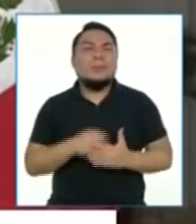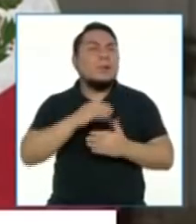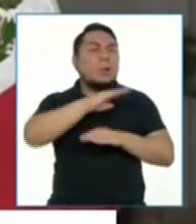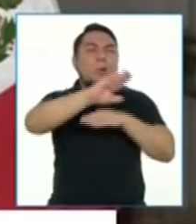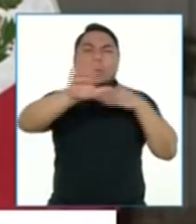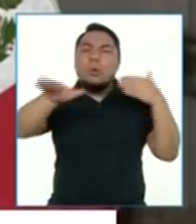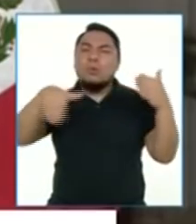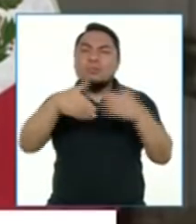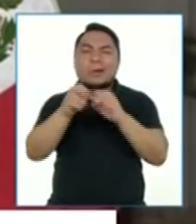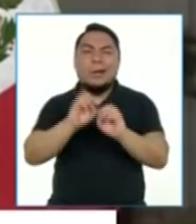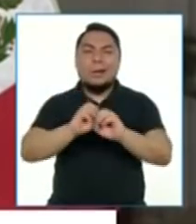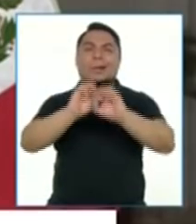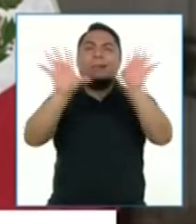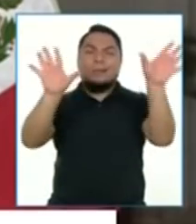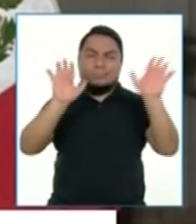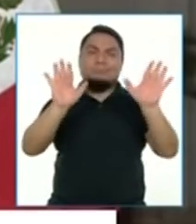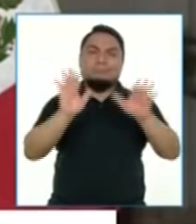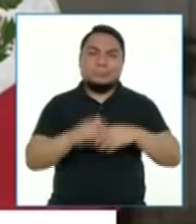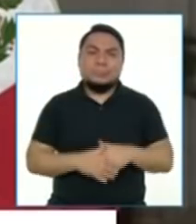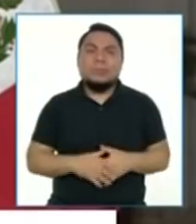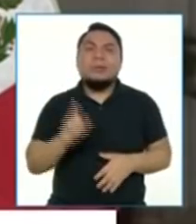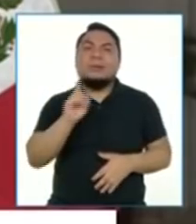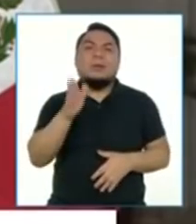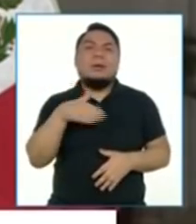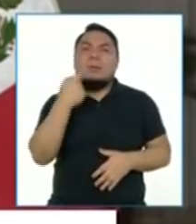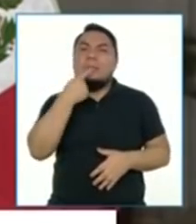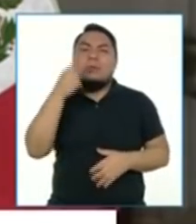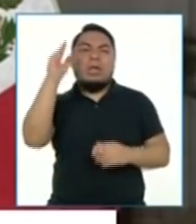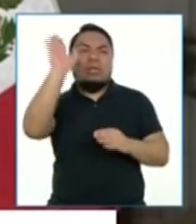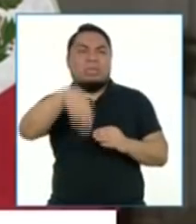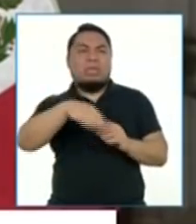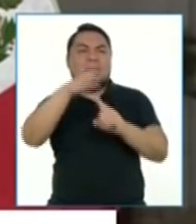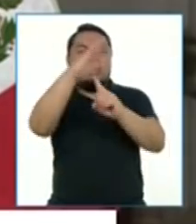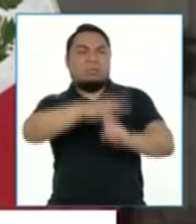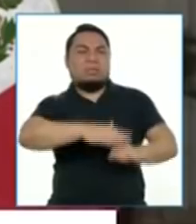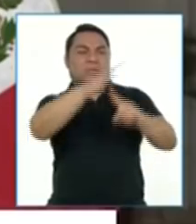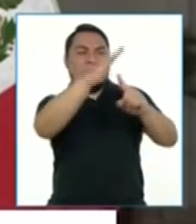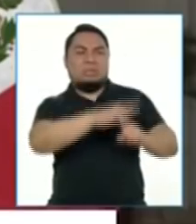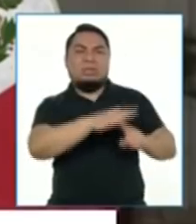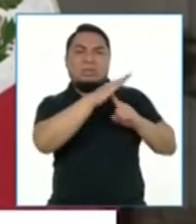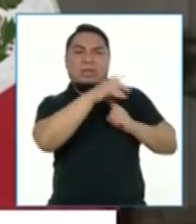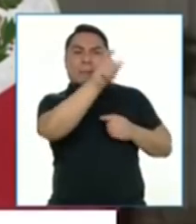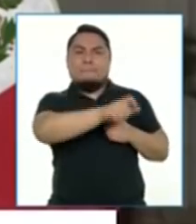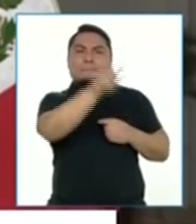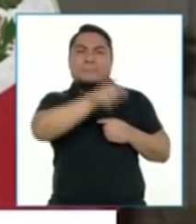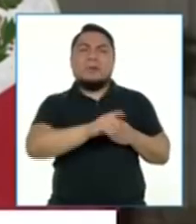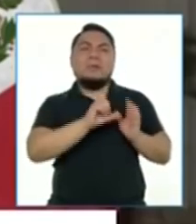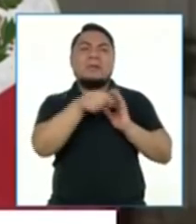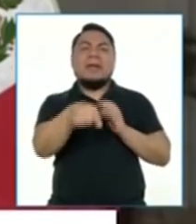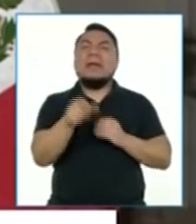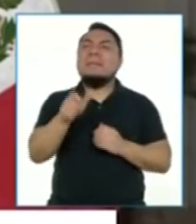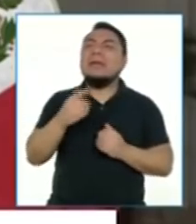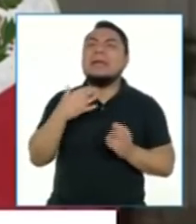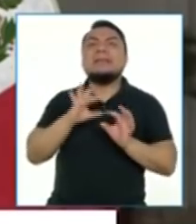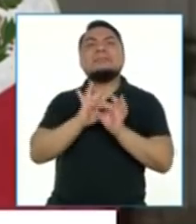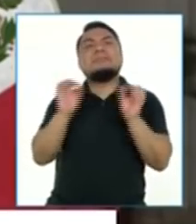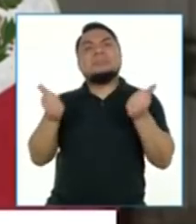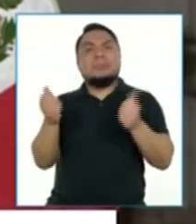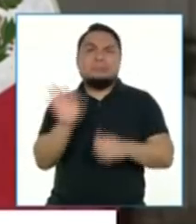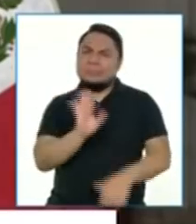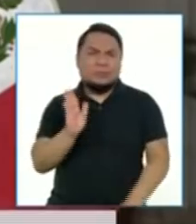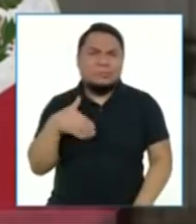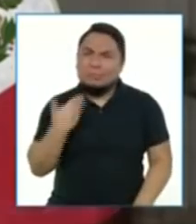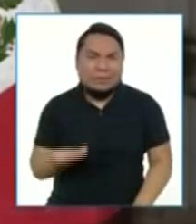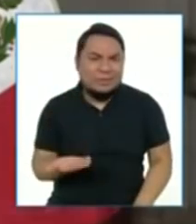como víctima y tratar de mover en el eje del debate por el senado pero a raíz que han